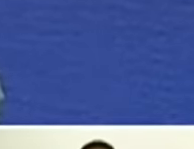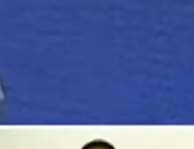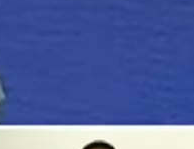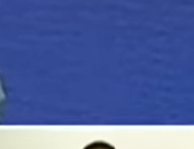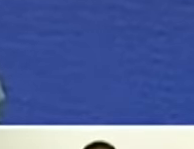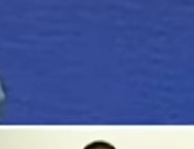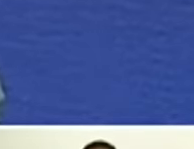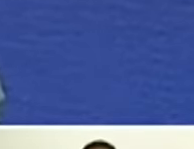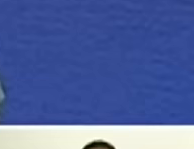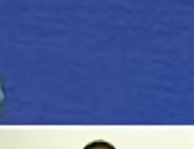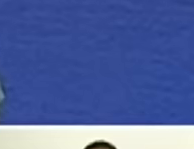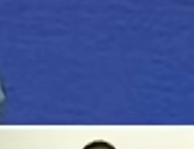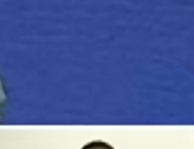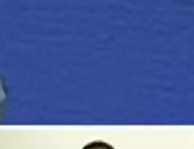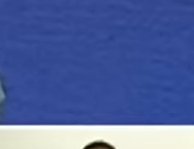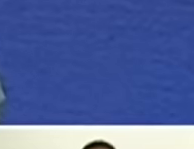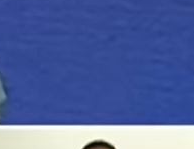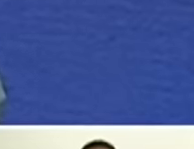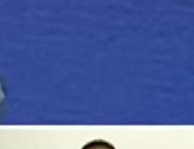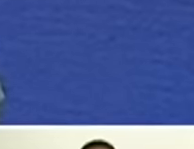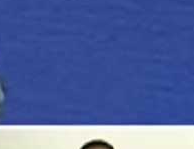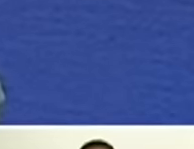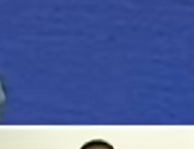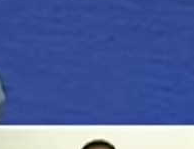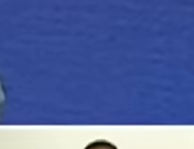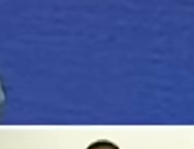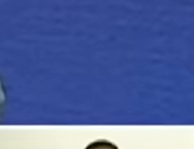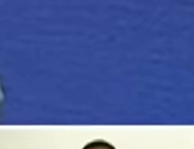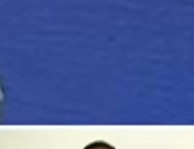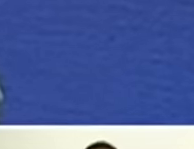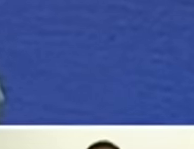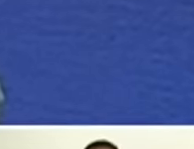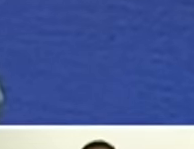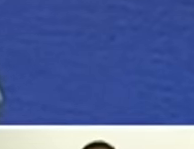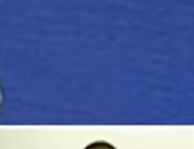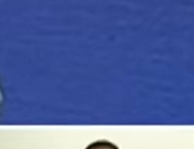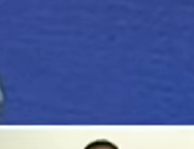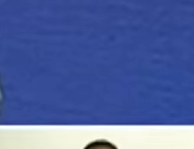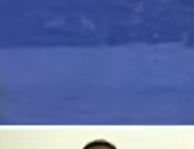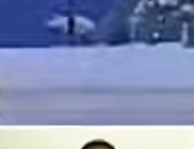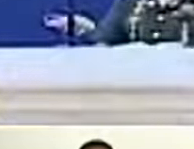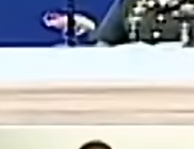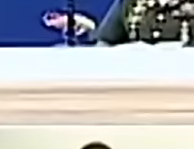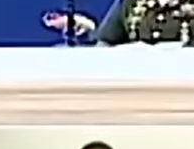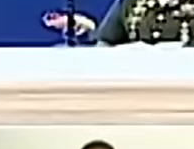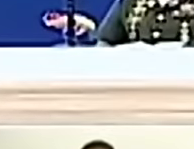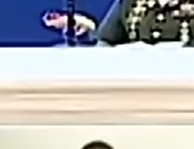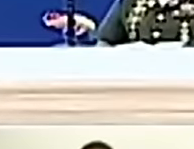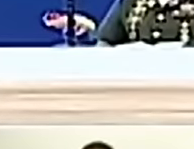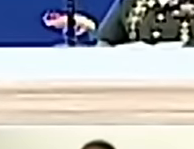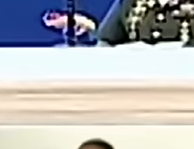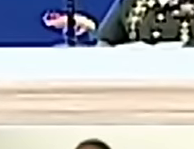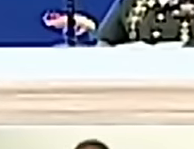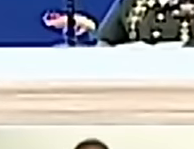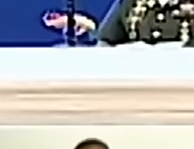bloques petroleros para explotación de petróleo en mar no